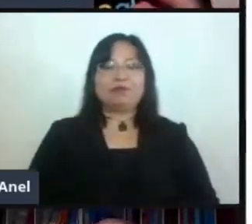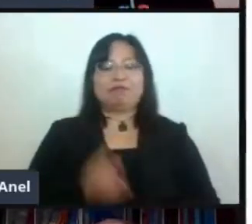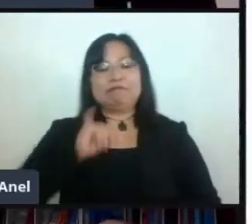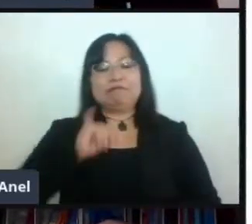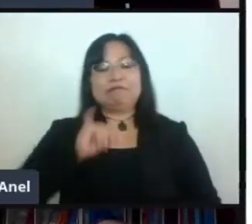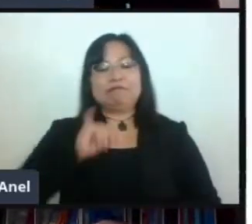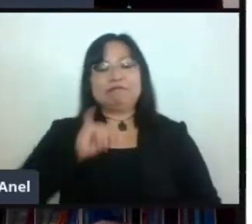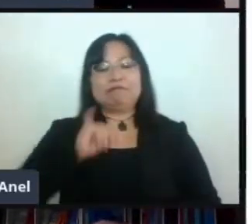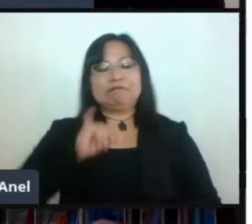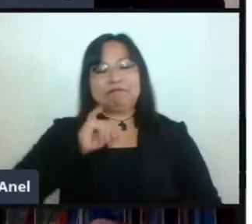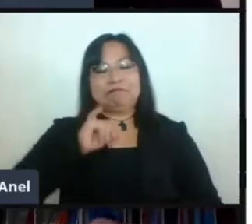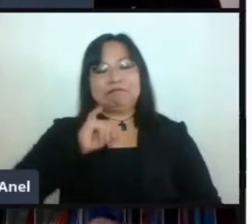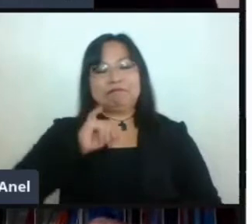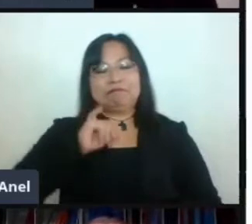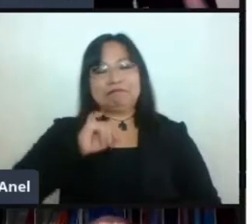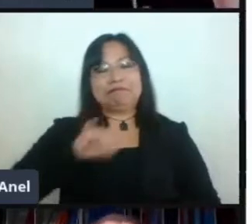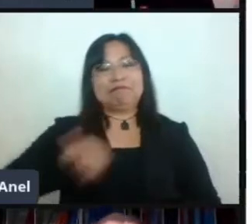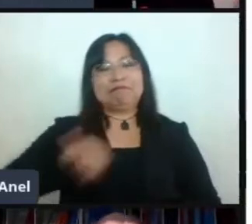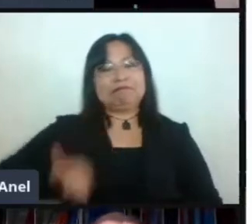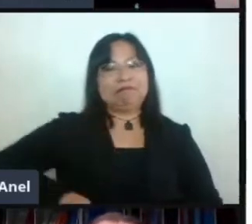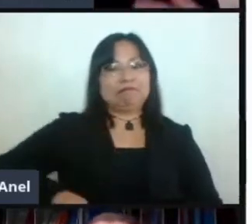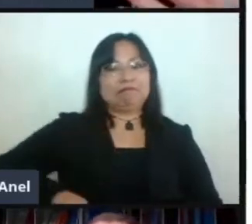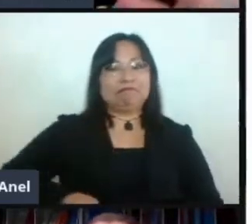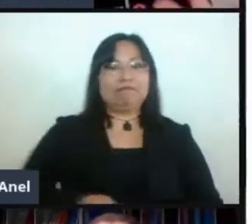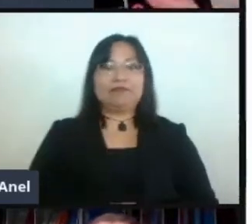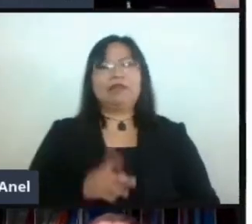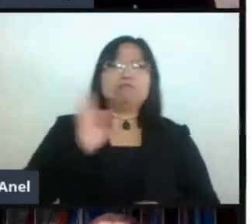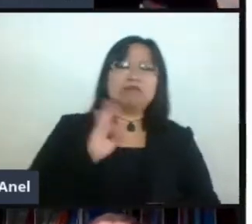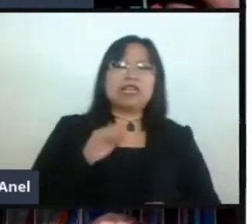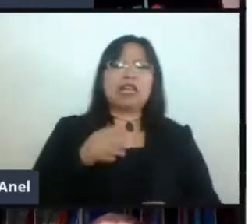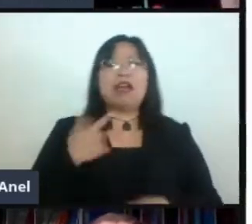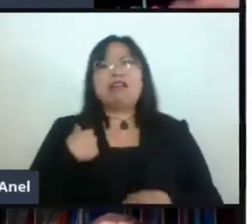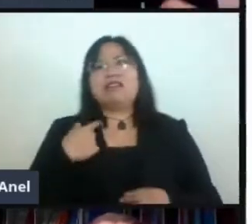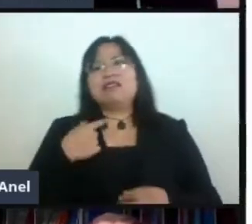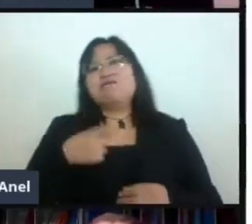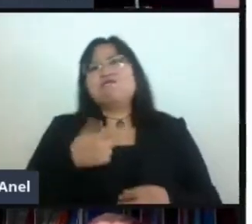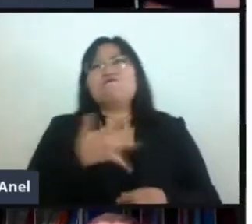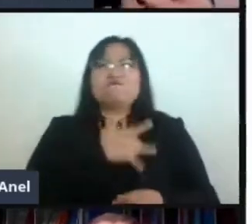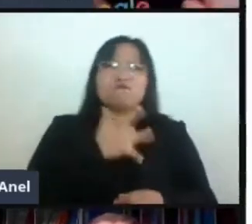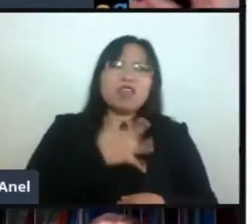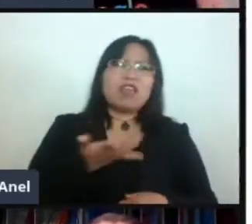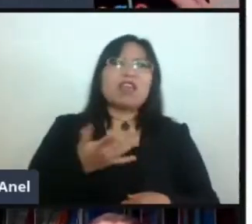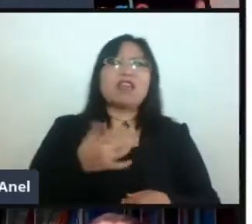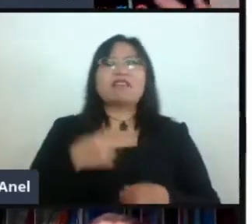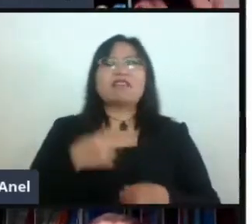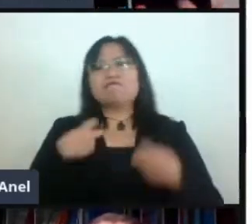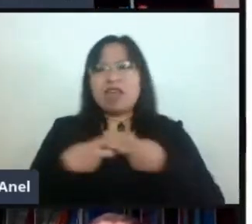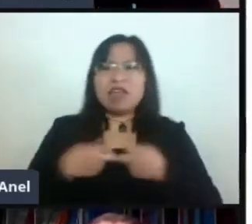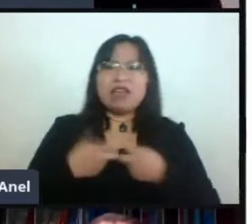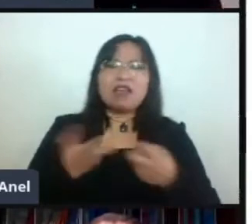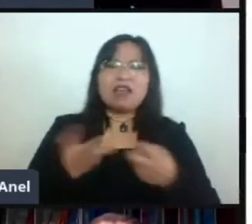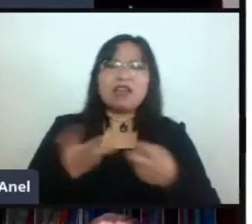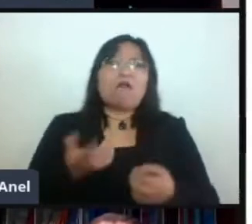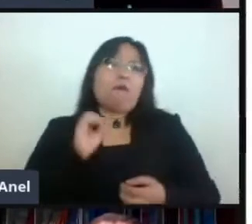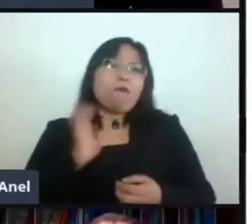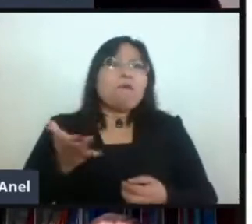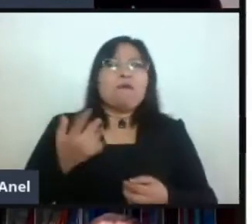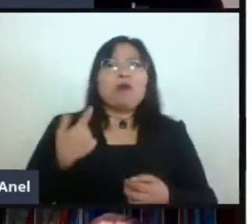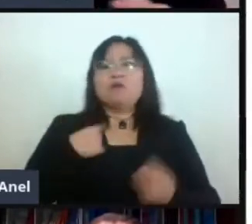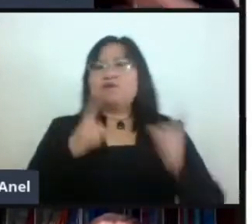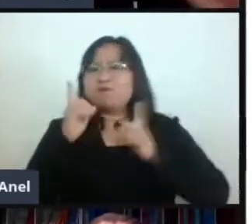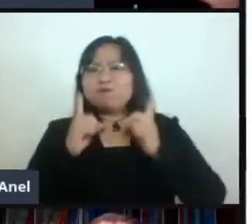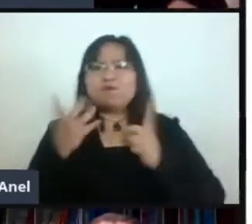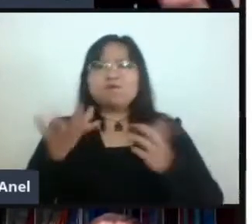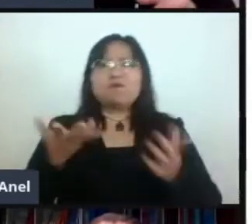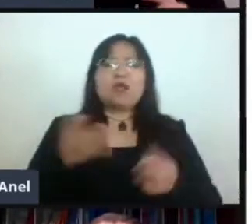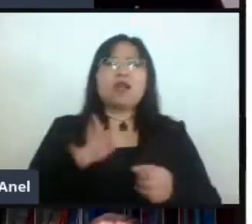puede causar a veces un poco de, no sé, puede ser algo de miedo, algo de temor, de todo este tema de la evaluación, pero lo que queremos aquí